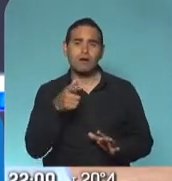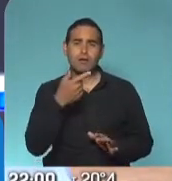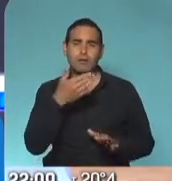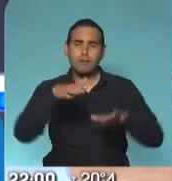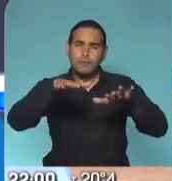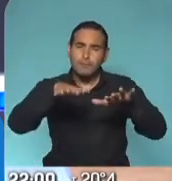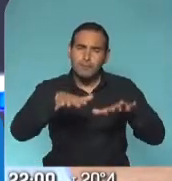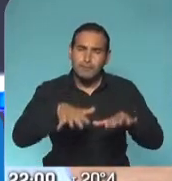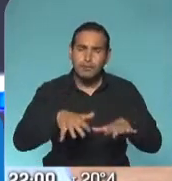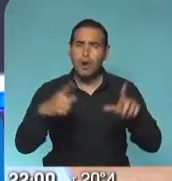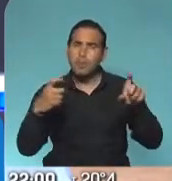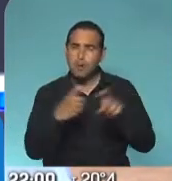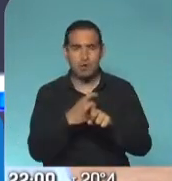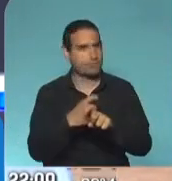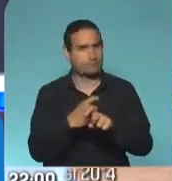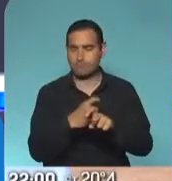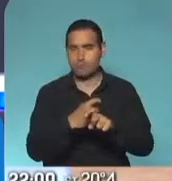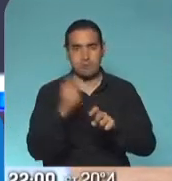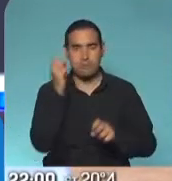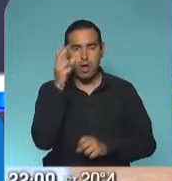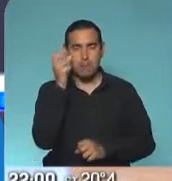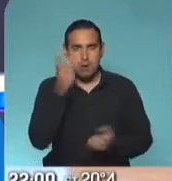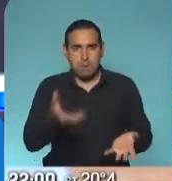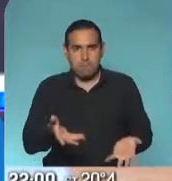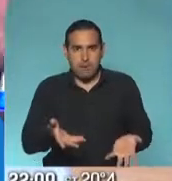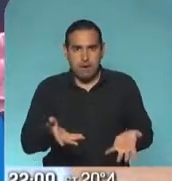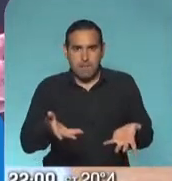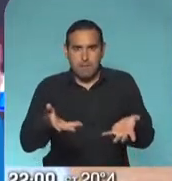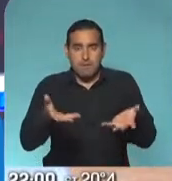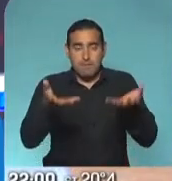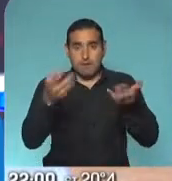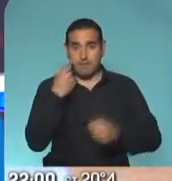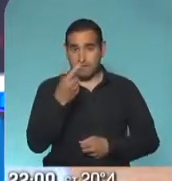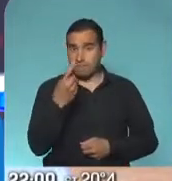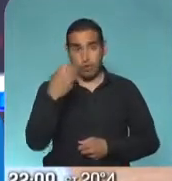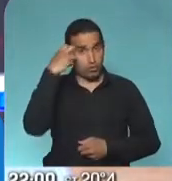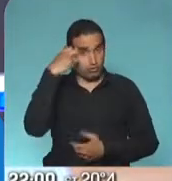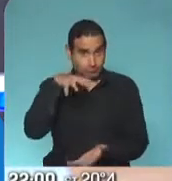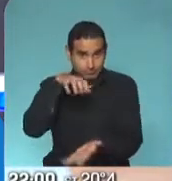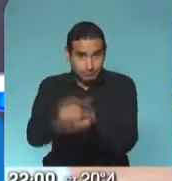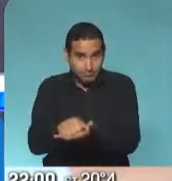de desarmarse, la protesta parece que va increciendo. De hecho, ha estado tomado el Parlamento,